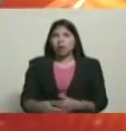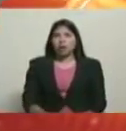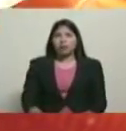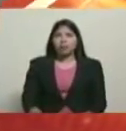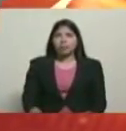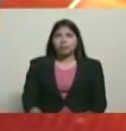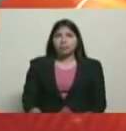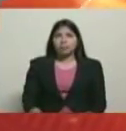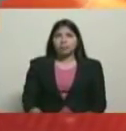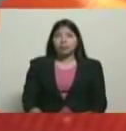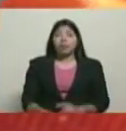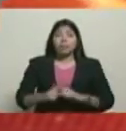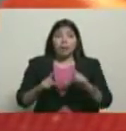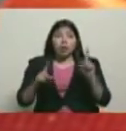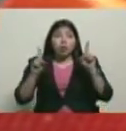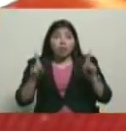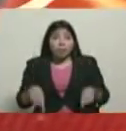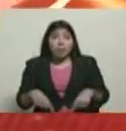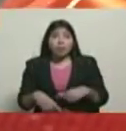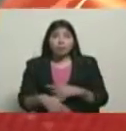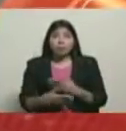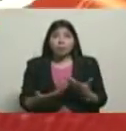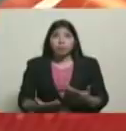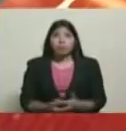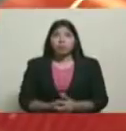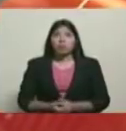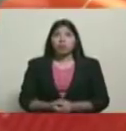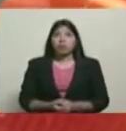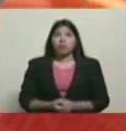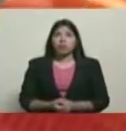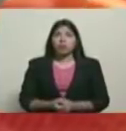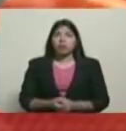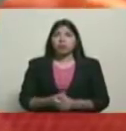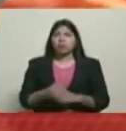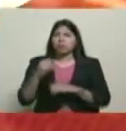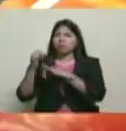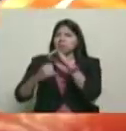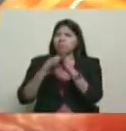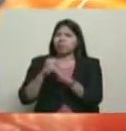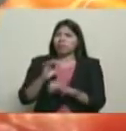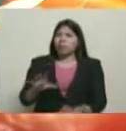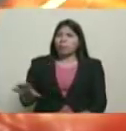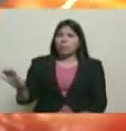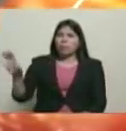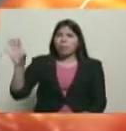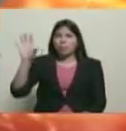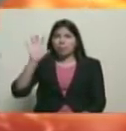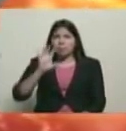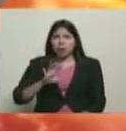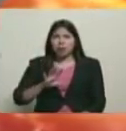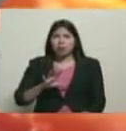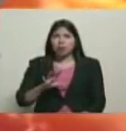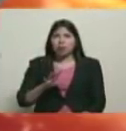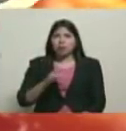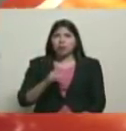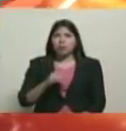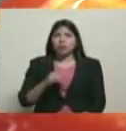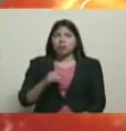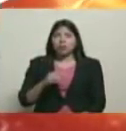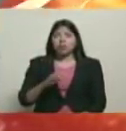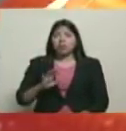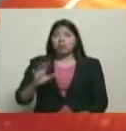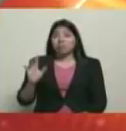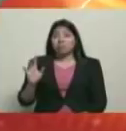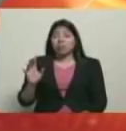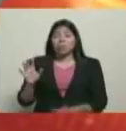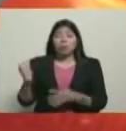paz, pero también frente a la comunidad internacional, este grupúsculo que ha anunciado alrededor de